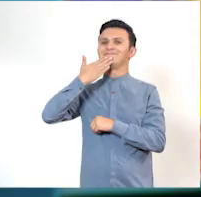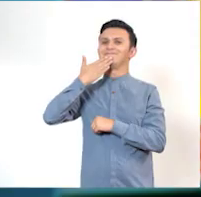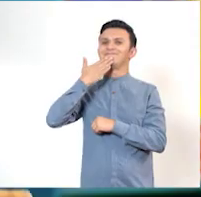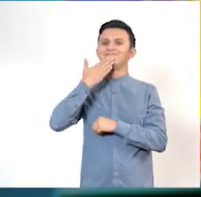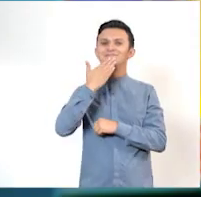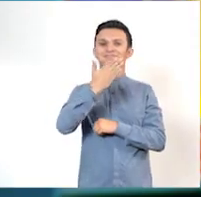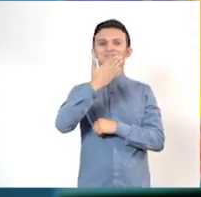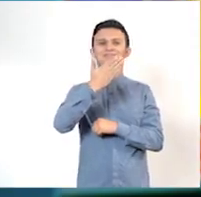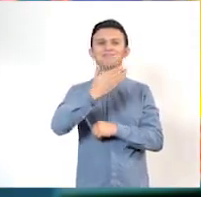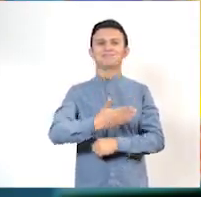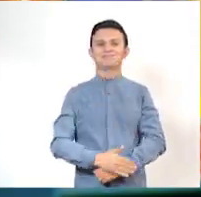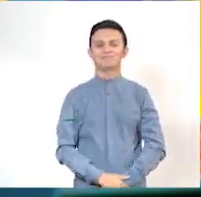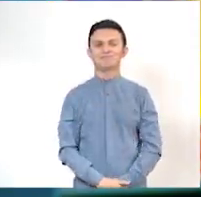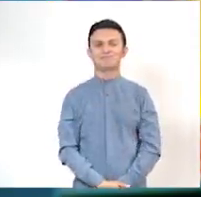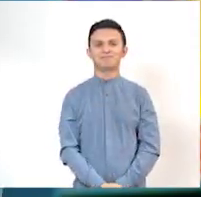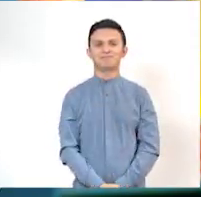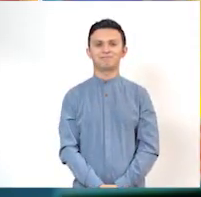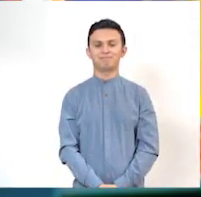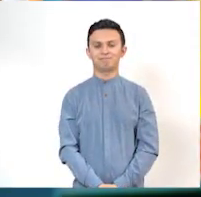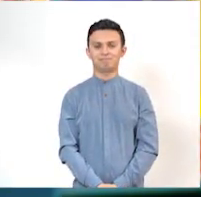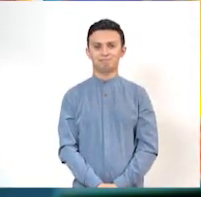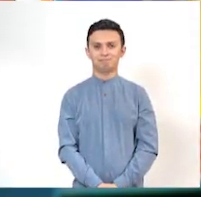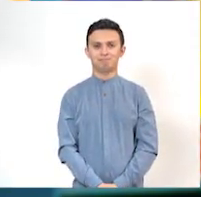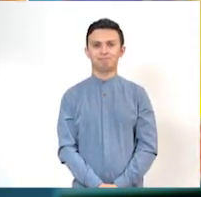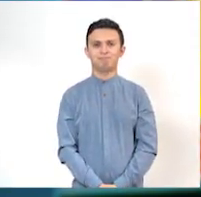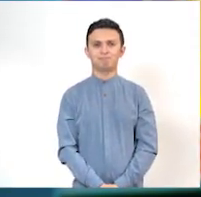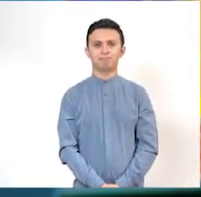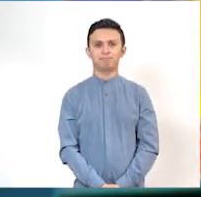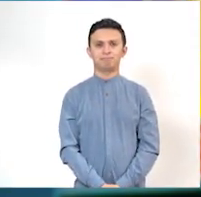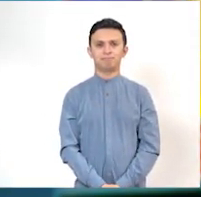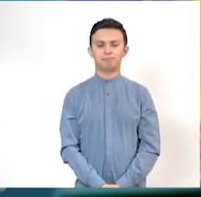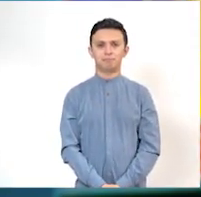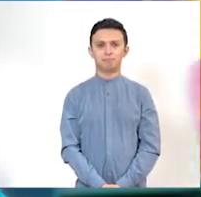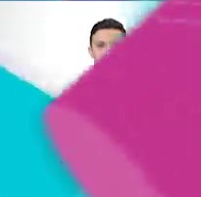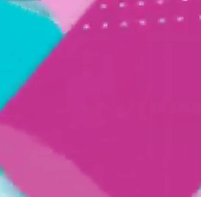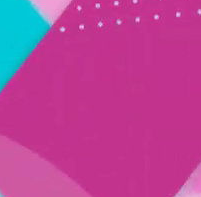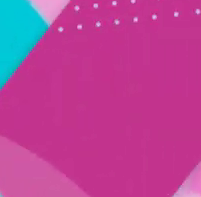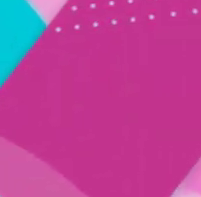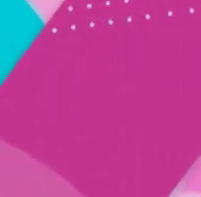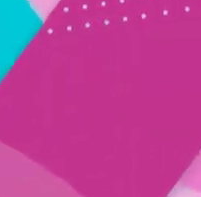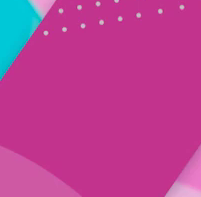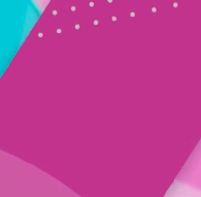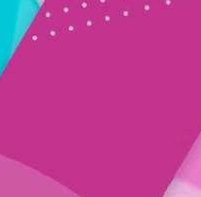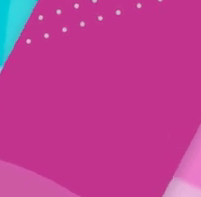¿Listo? ¡Muy bien!